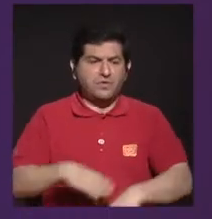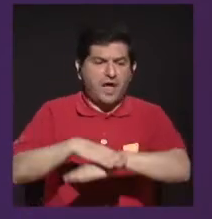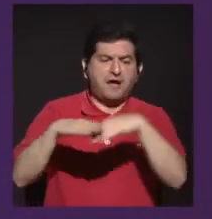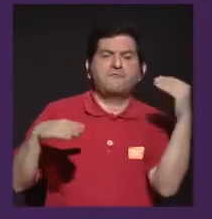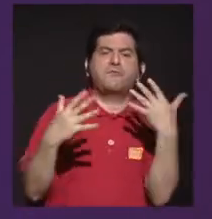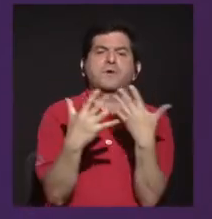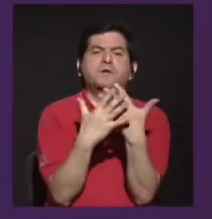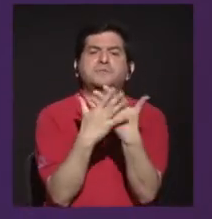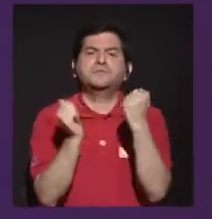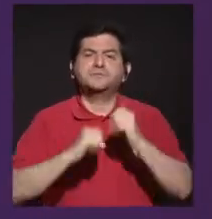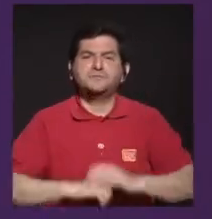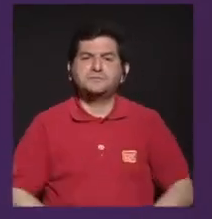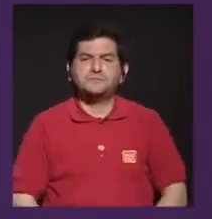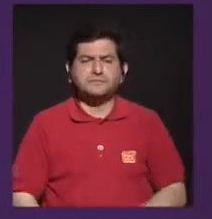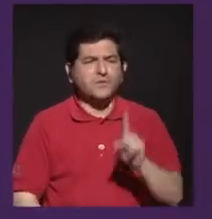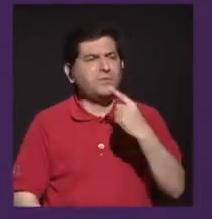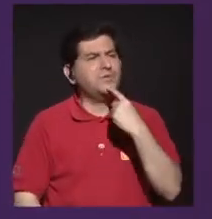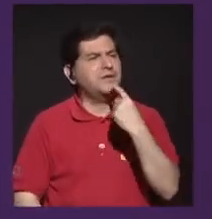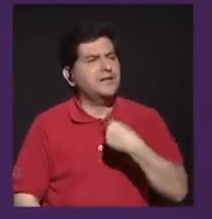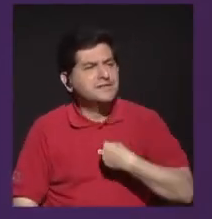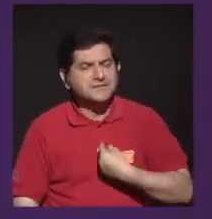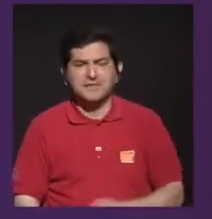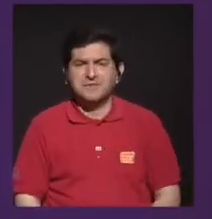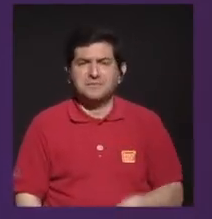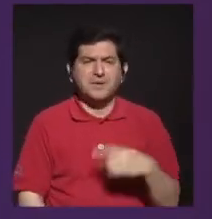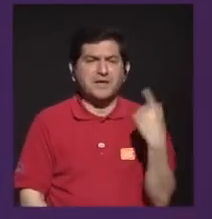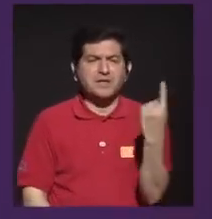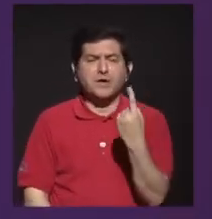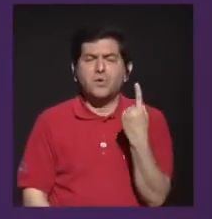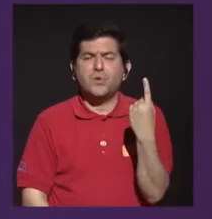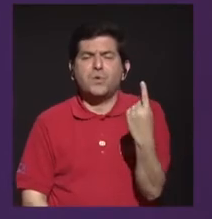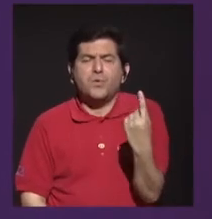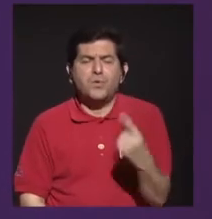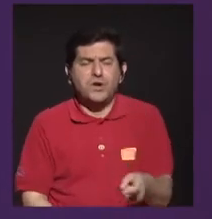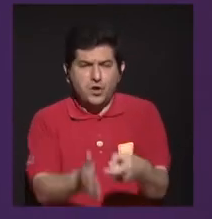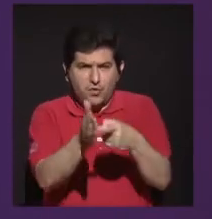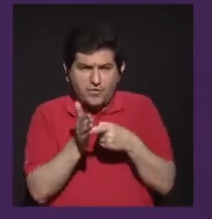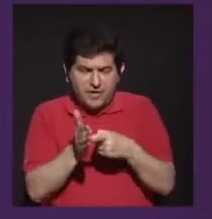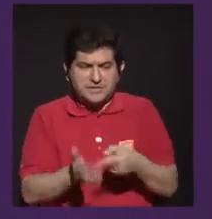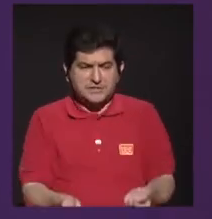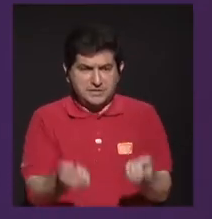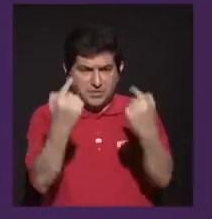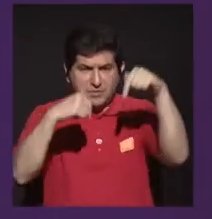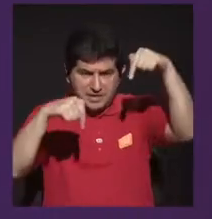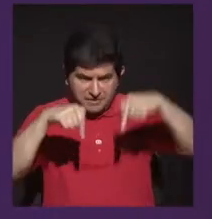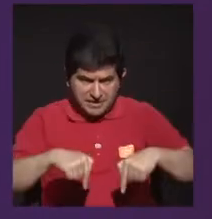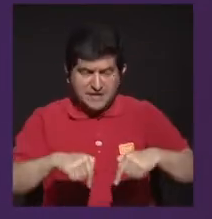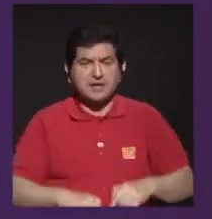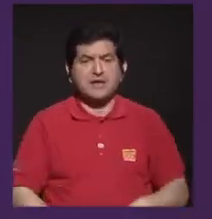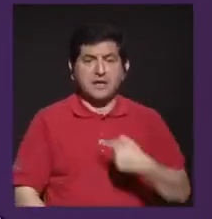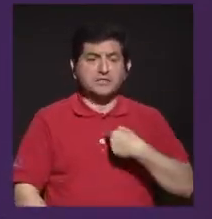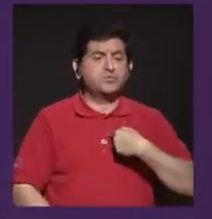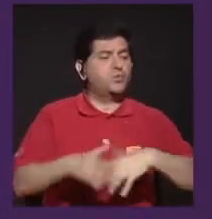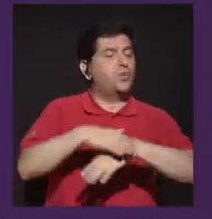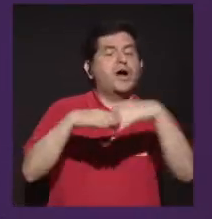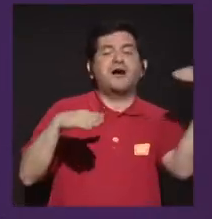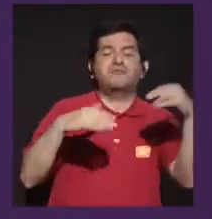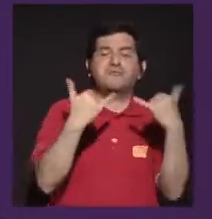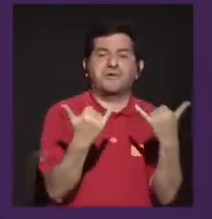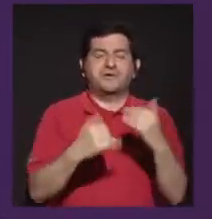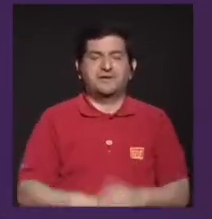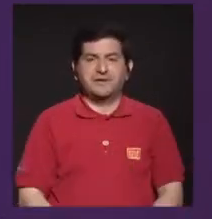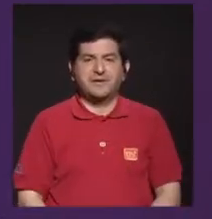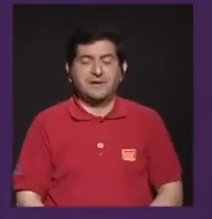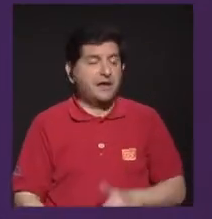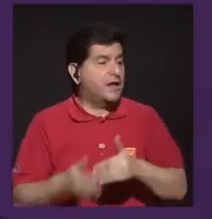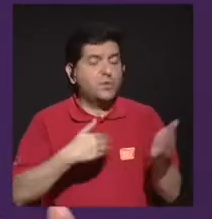de la cárcel. Una me dijo en algún momento, Claudia, el único requisito para llegar aquí adentro es estar afuera. Es decir, en